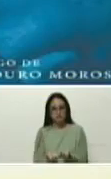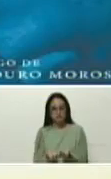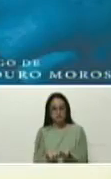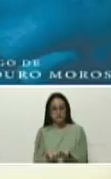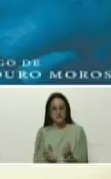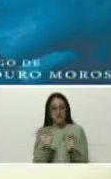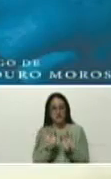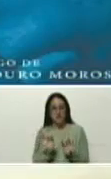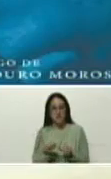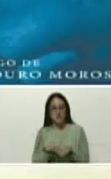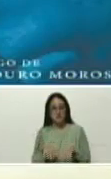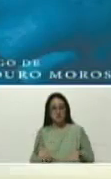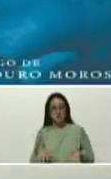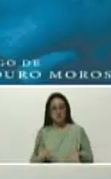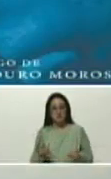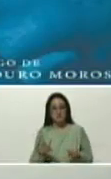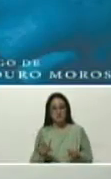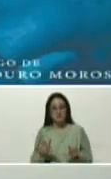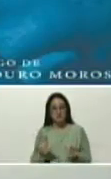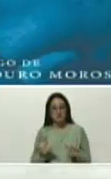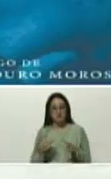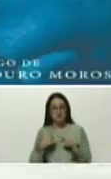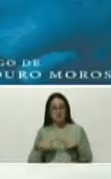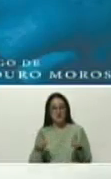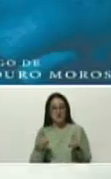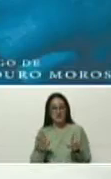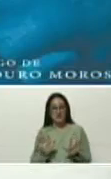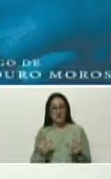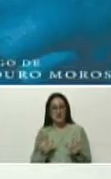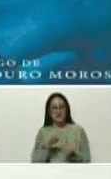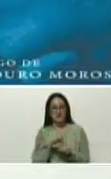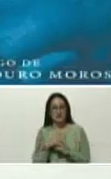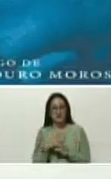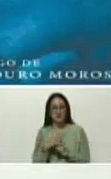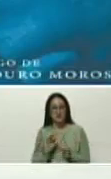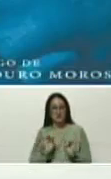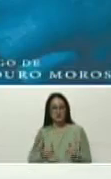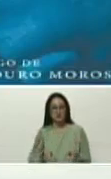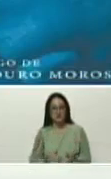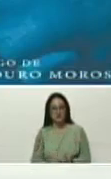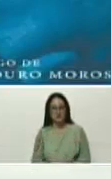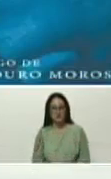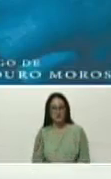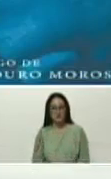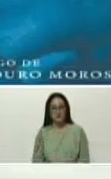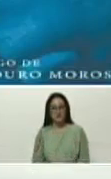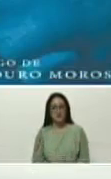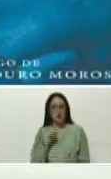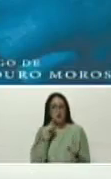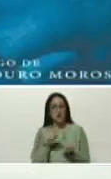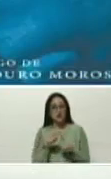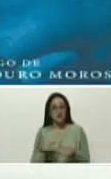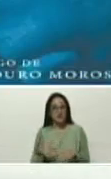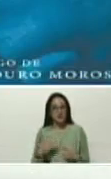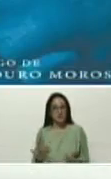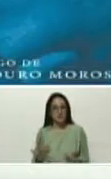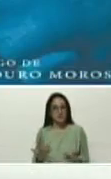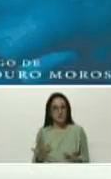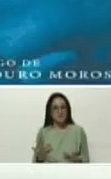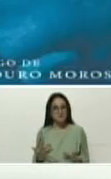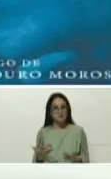formas estructurales serán totalmente distintas a las imperantes a la situación inicial. El objetivo estratégico es